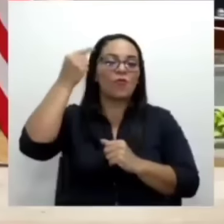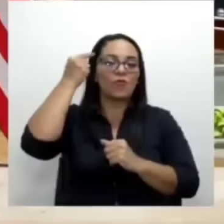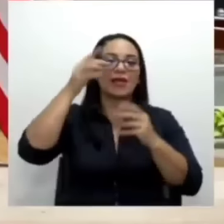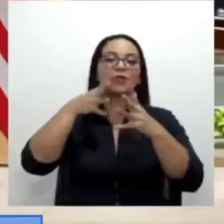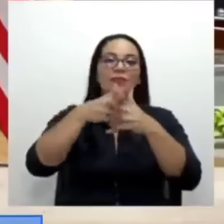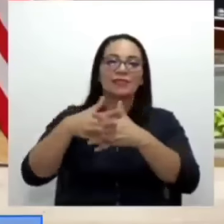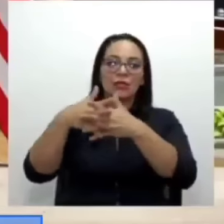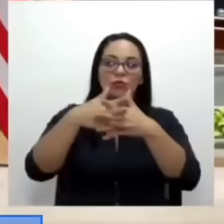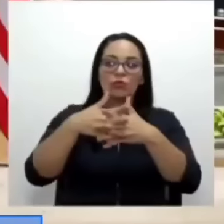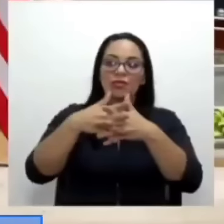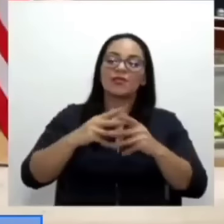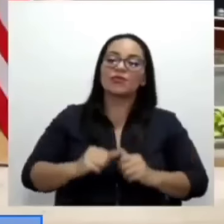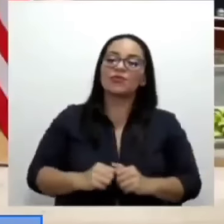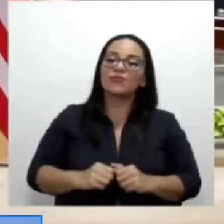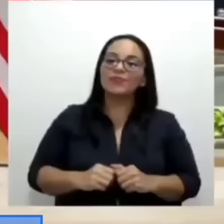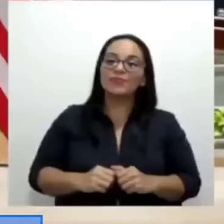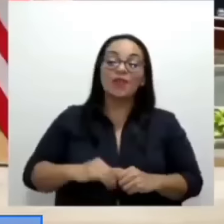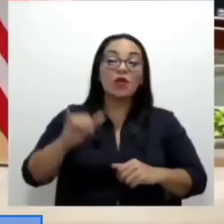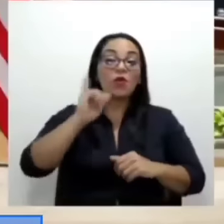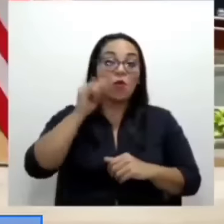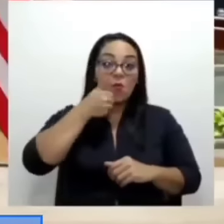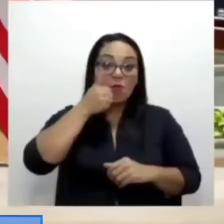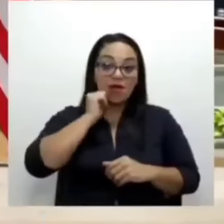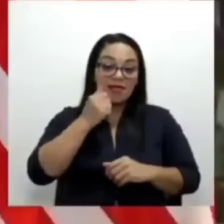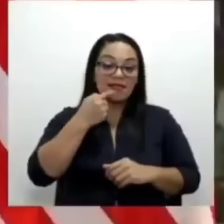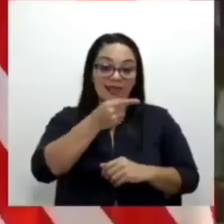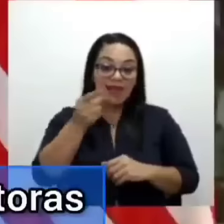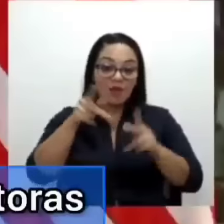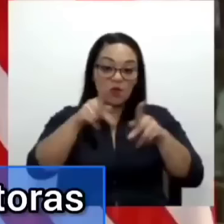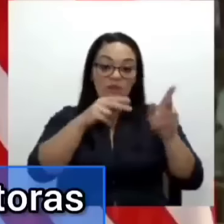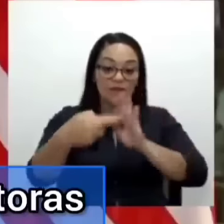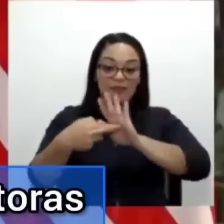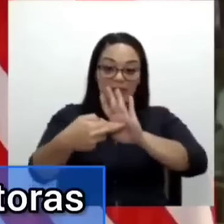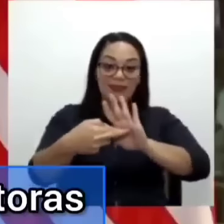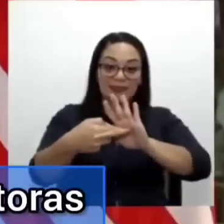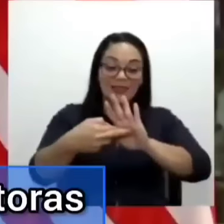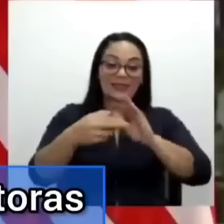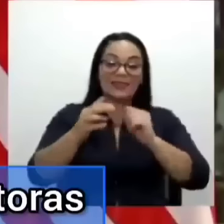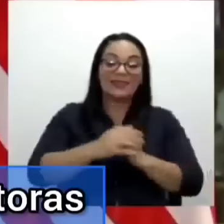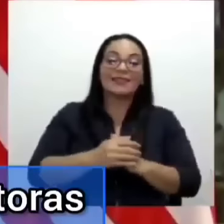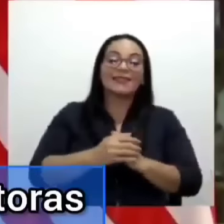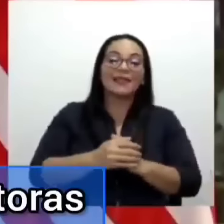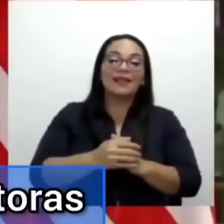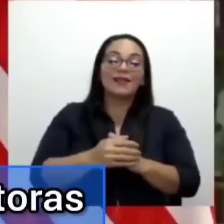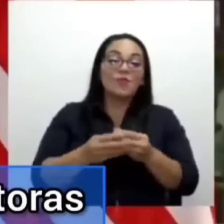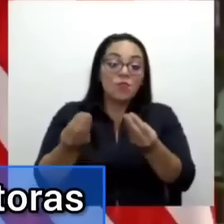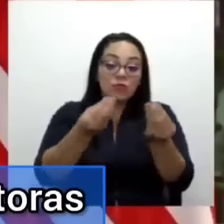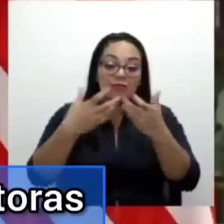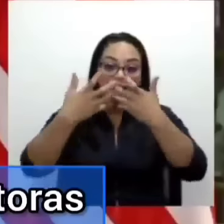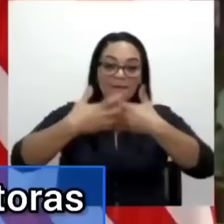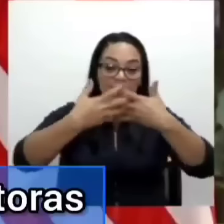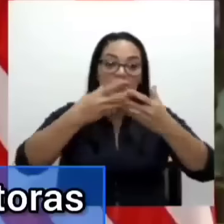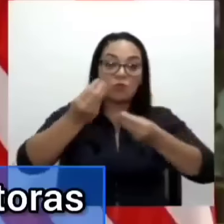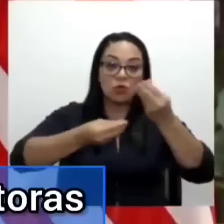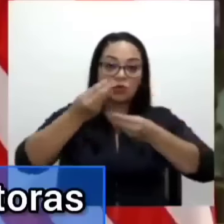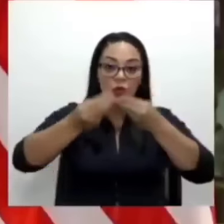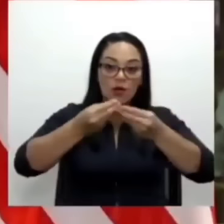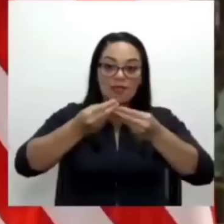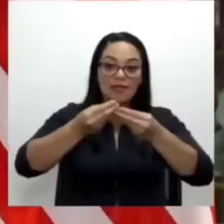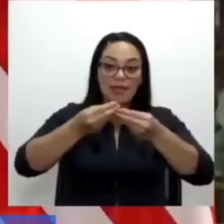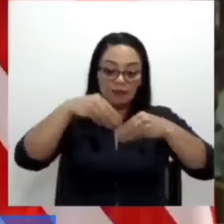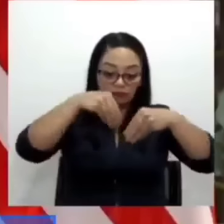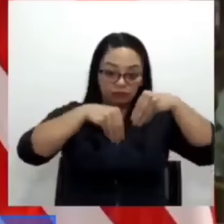Unidos, y como dijeron ayer los representantes de la gran cantidad de empresas productoras de